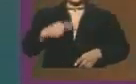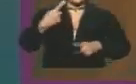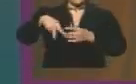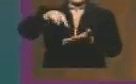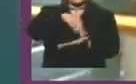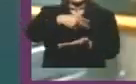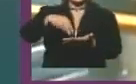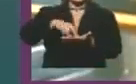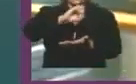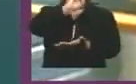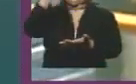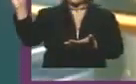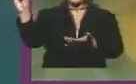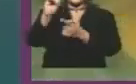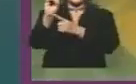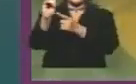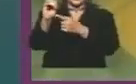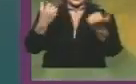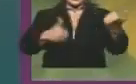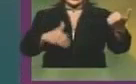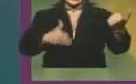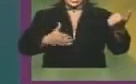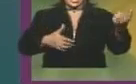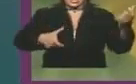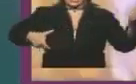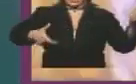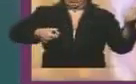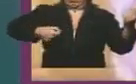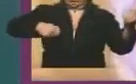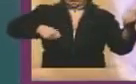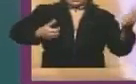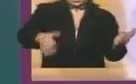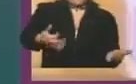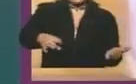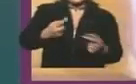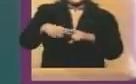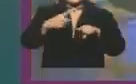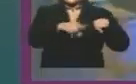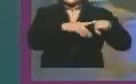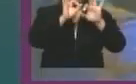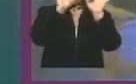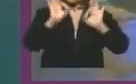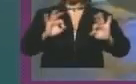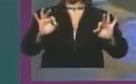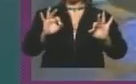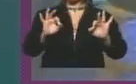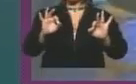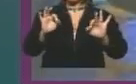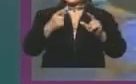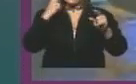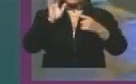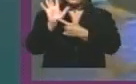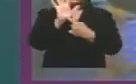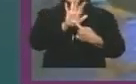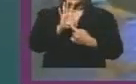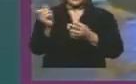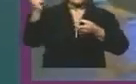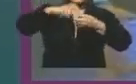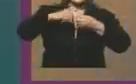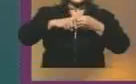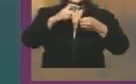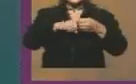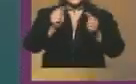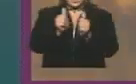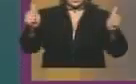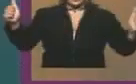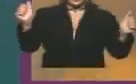años. Otro joropo es el oriental, que se toca con guitarra, mandolina, bajo, cuatro y para otras formas de este género, se suma